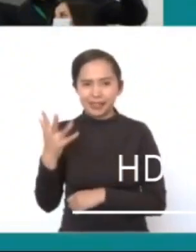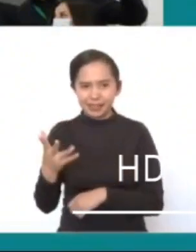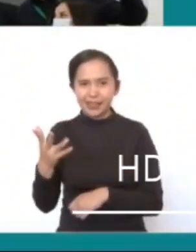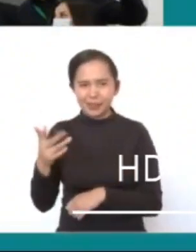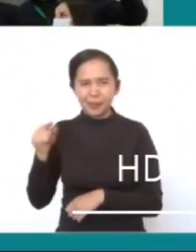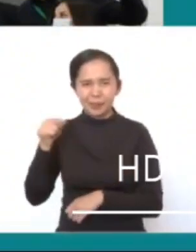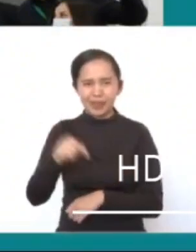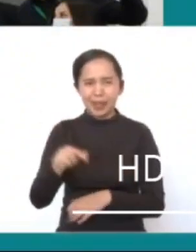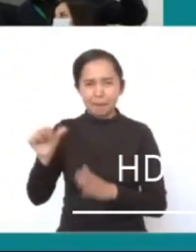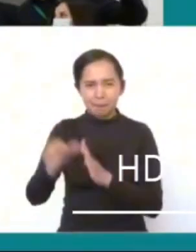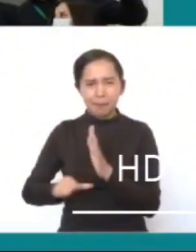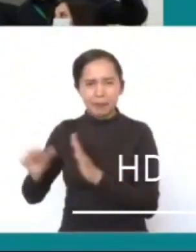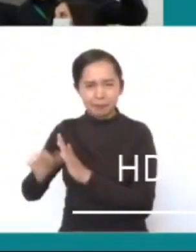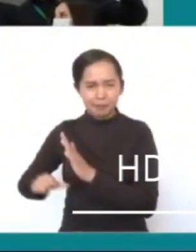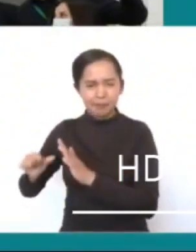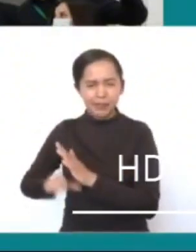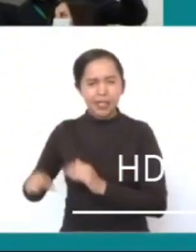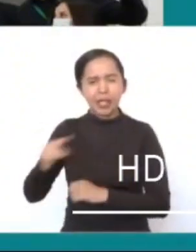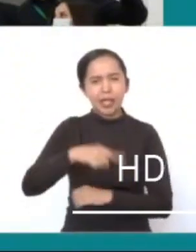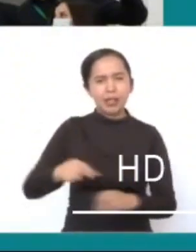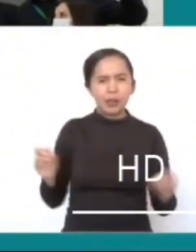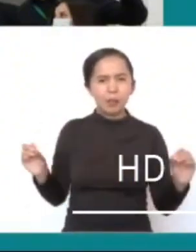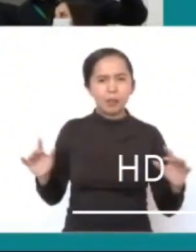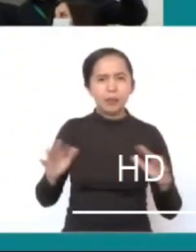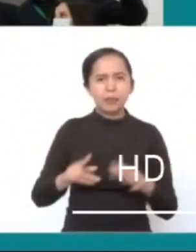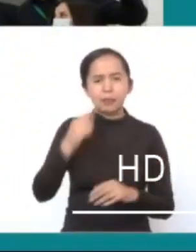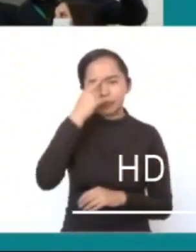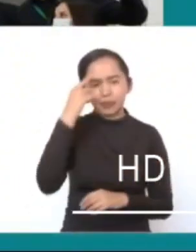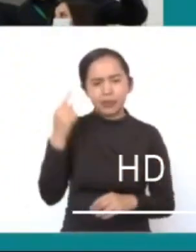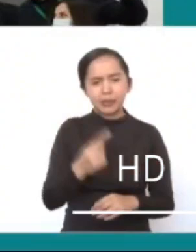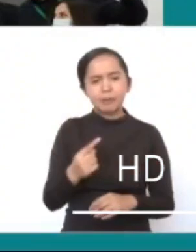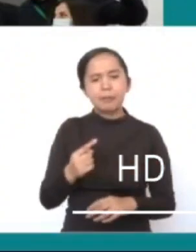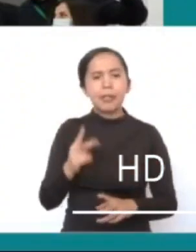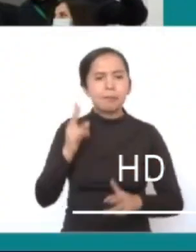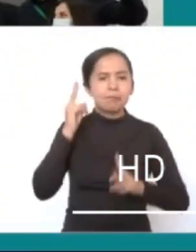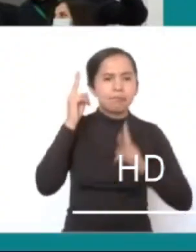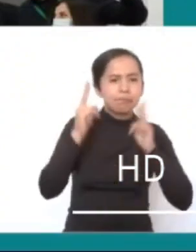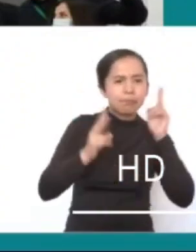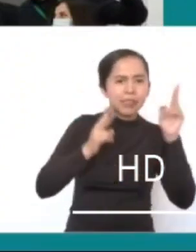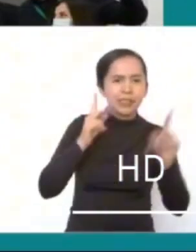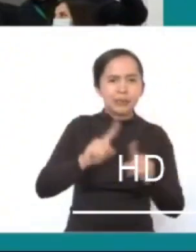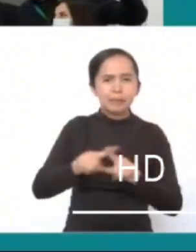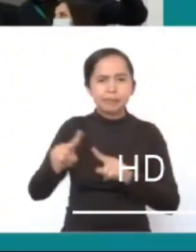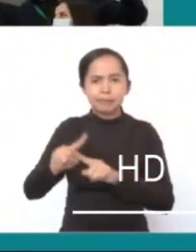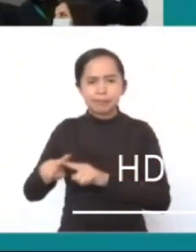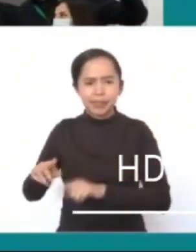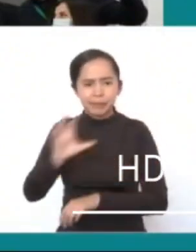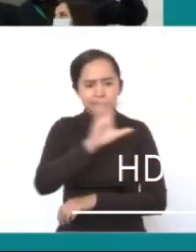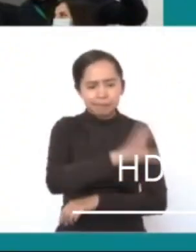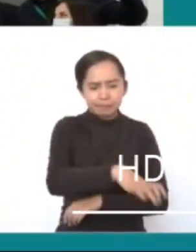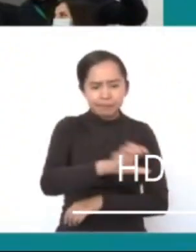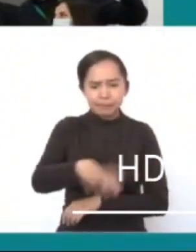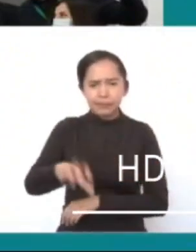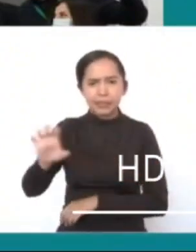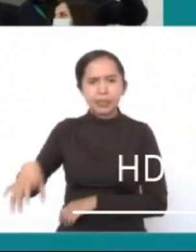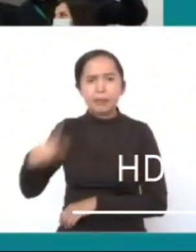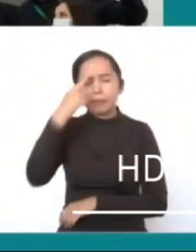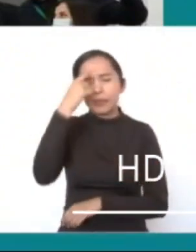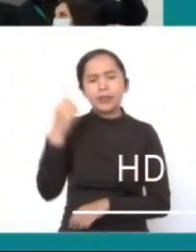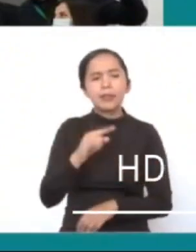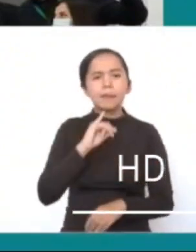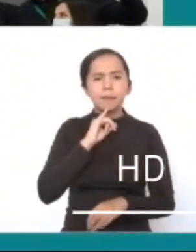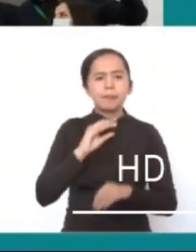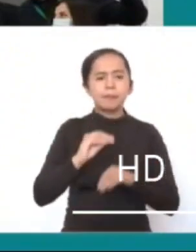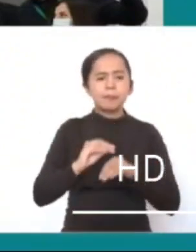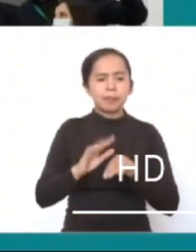el Comité para Incluir la Perspectiva de Género visita las diversas sedes institucionales con el objeto de informar